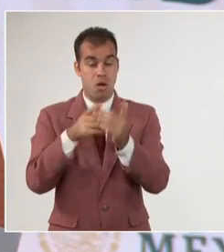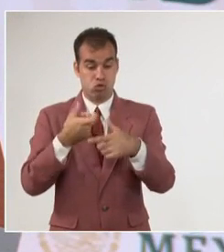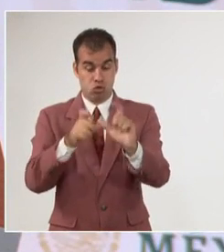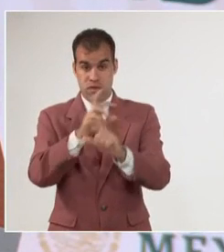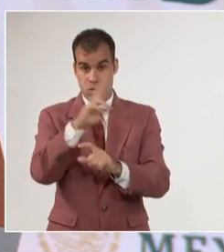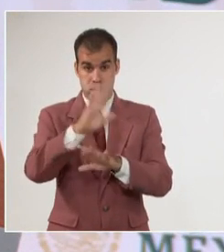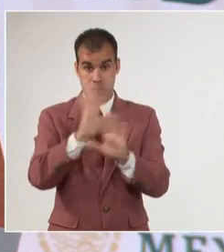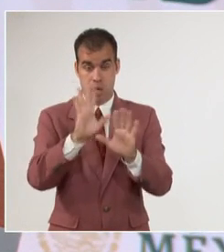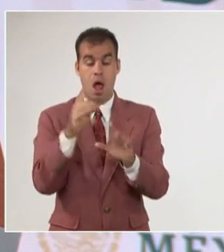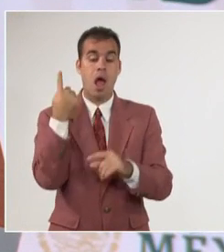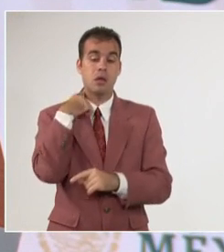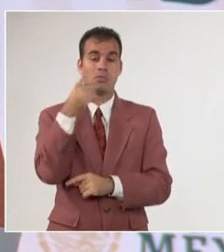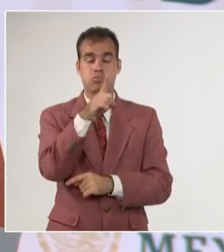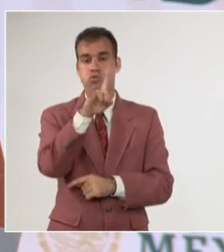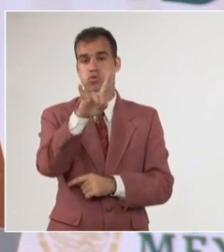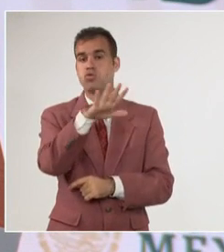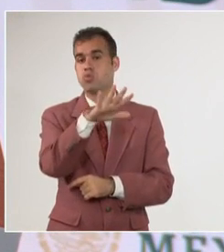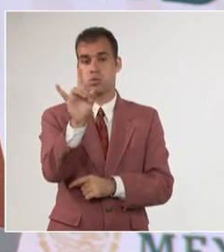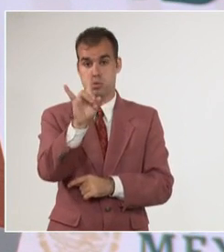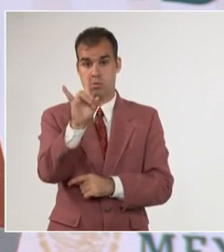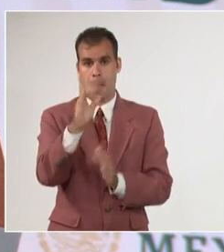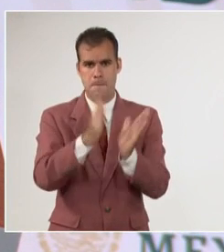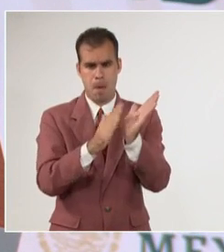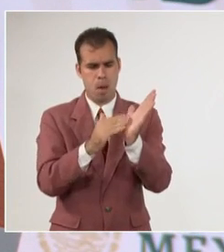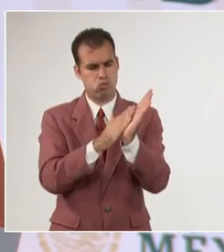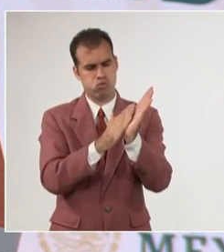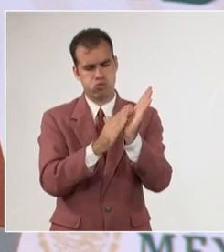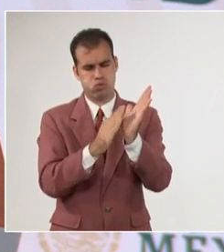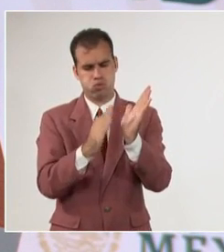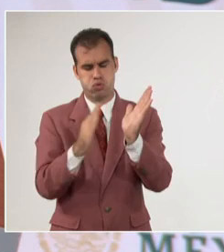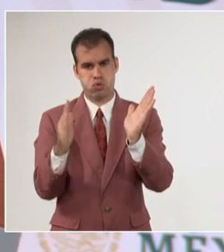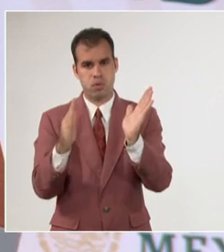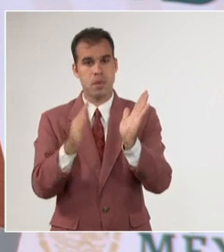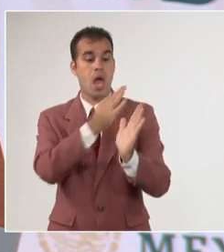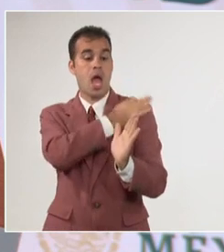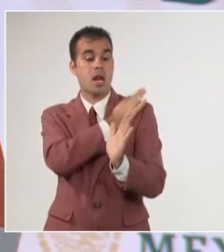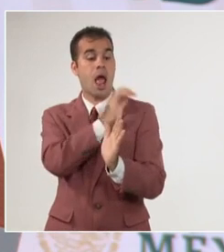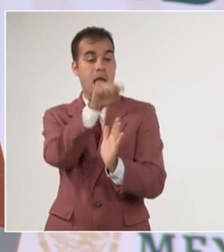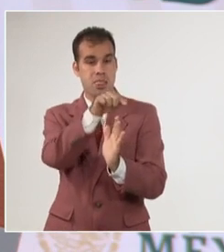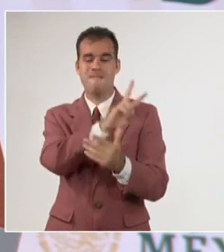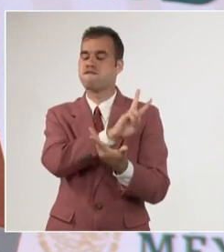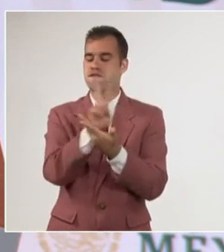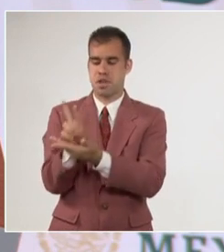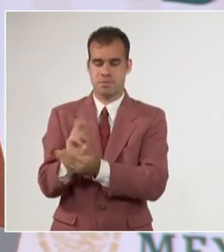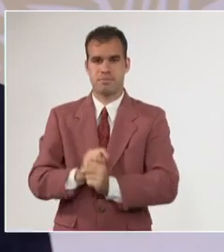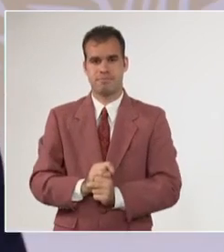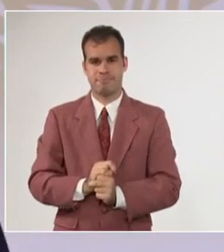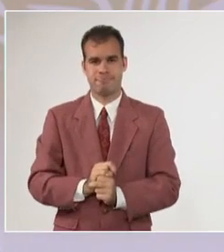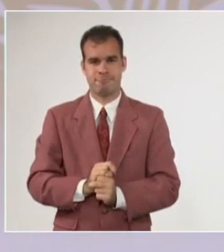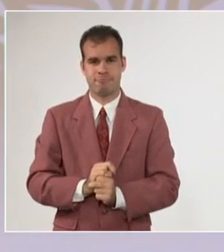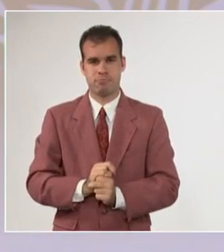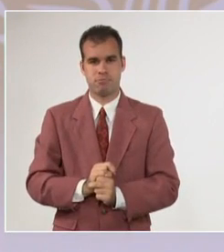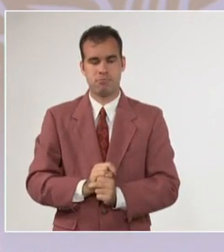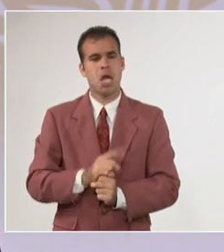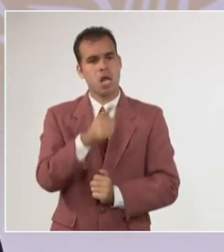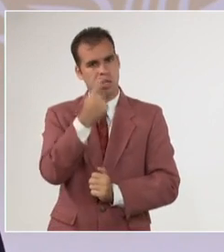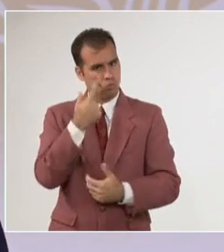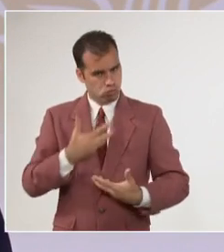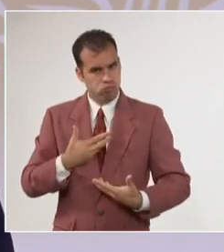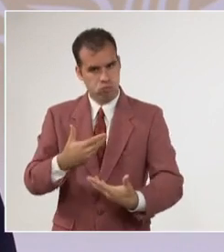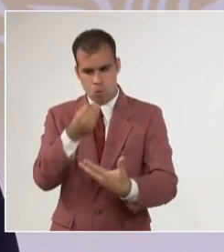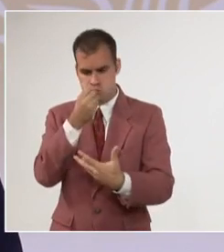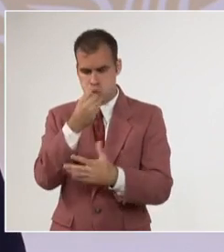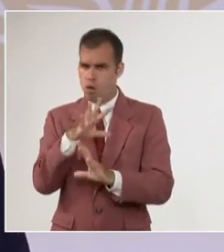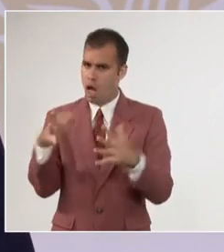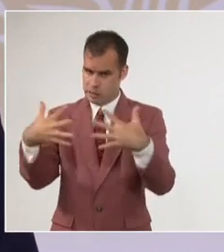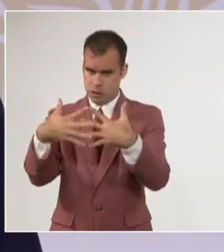en 1959 nos visitó el general Lázaro Cárdenas. Su voluntad de estar junto a nuestro pueblo a raíz